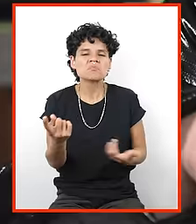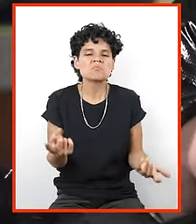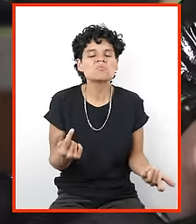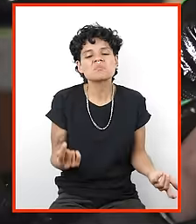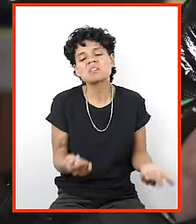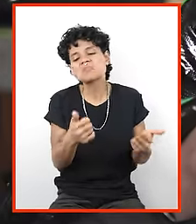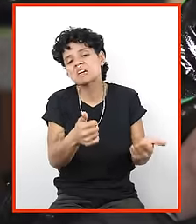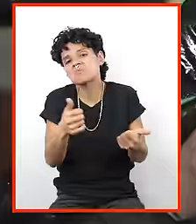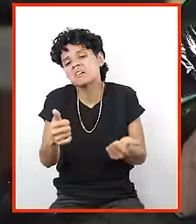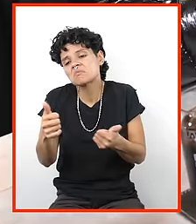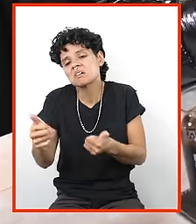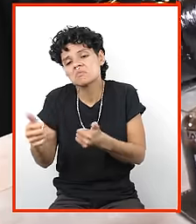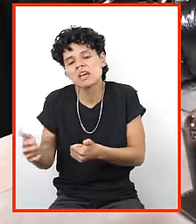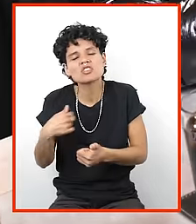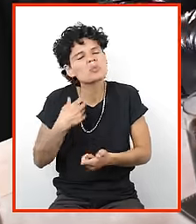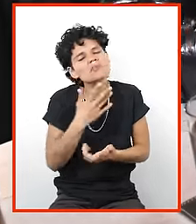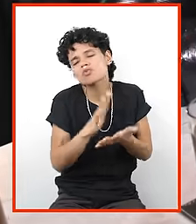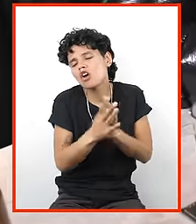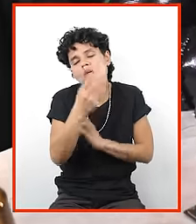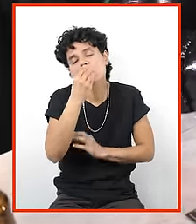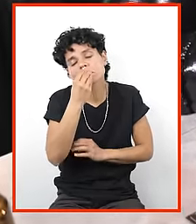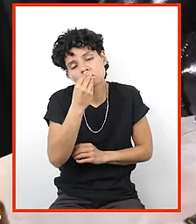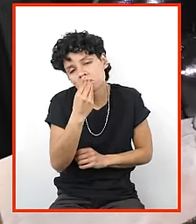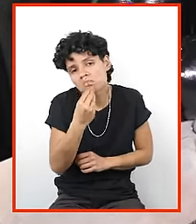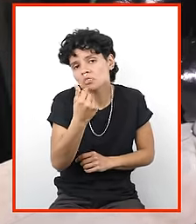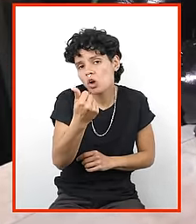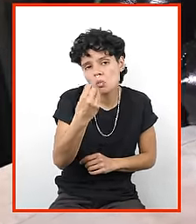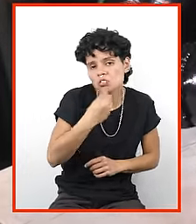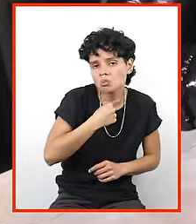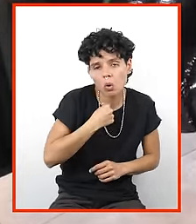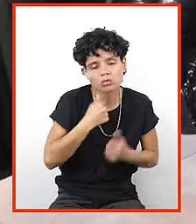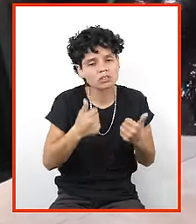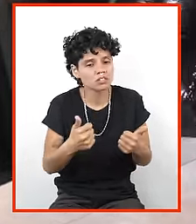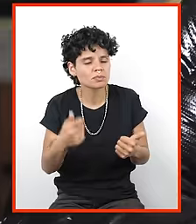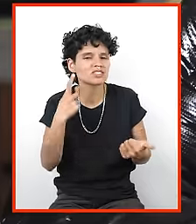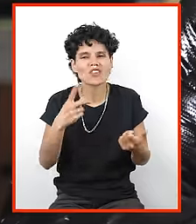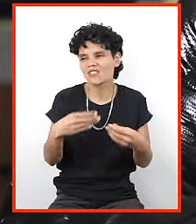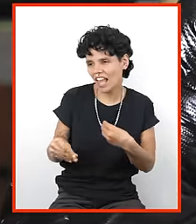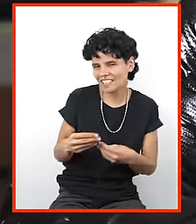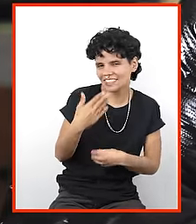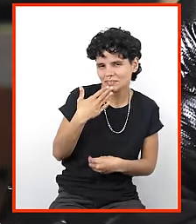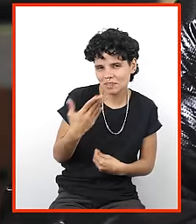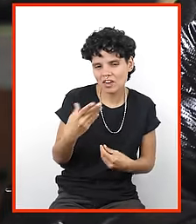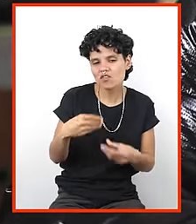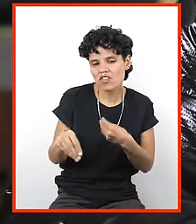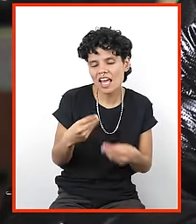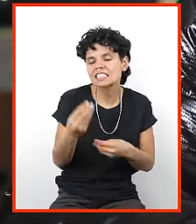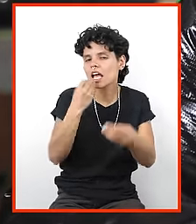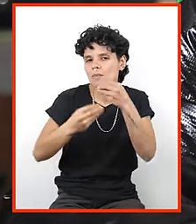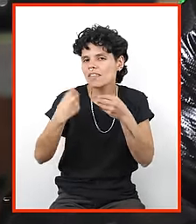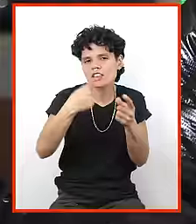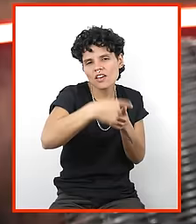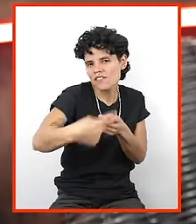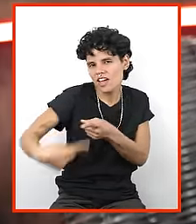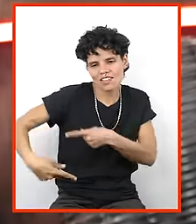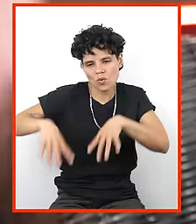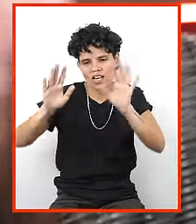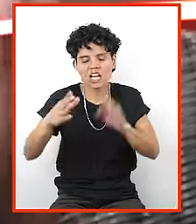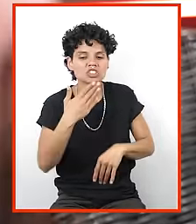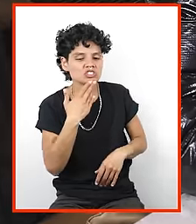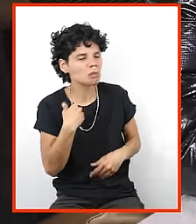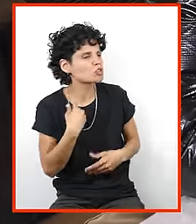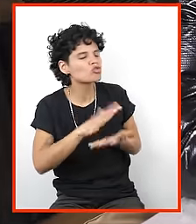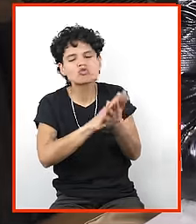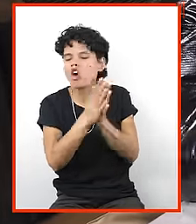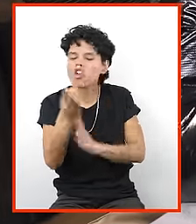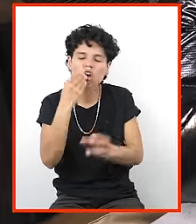mí. ¿De verdad? Sí. Yo siempre digo que todo me gusta, todo, pero todo me gusta, porque de verdad que soy flexi. A mí igual. Yo soy flexi alimentario. Sí, yo igual.